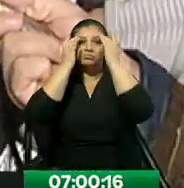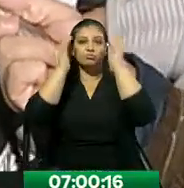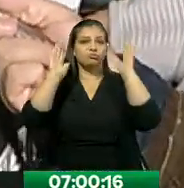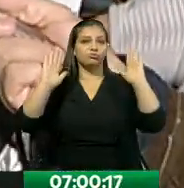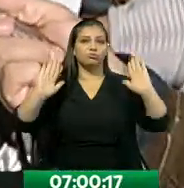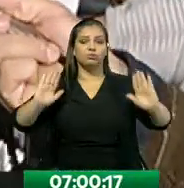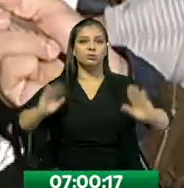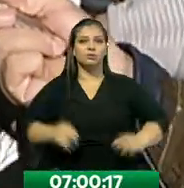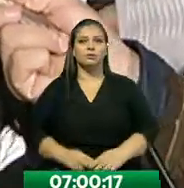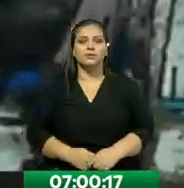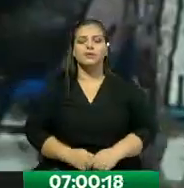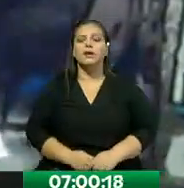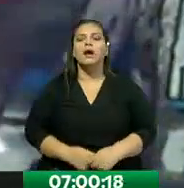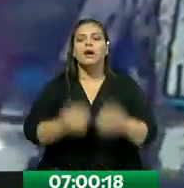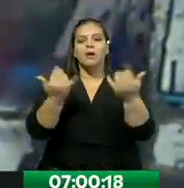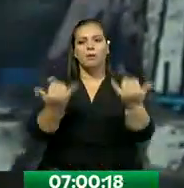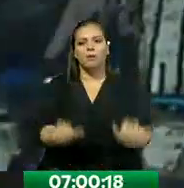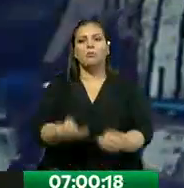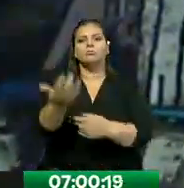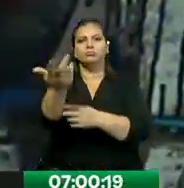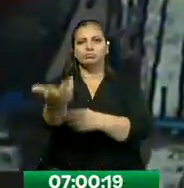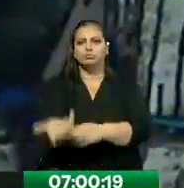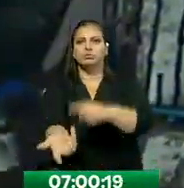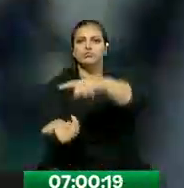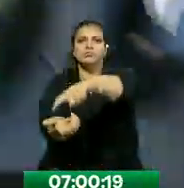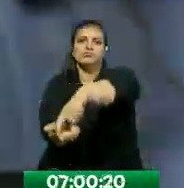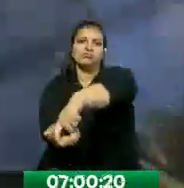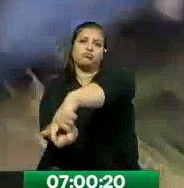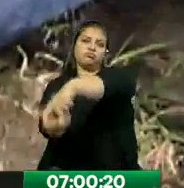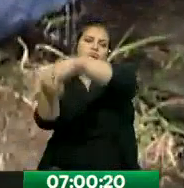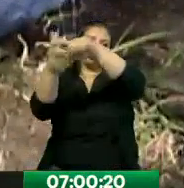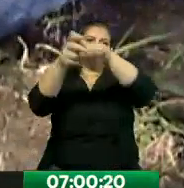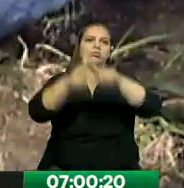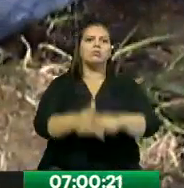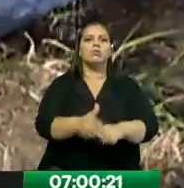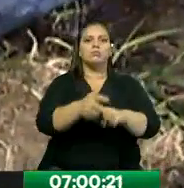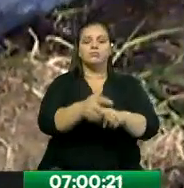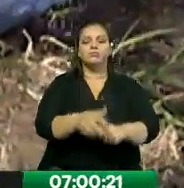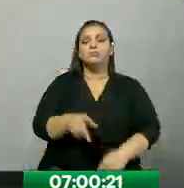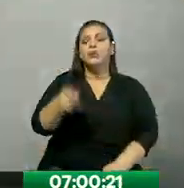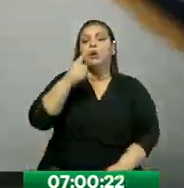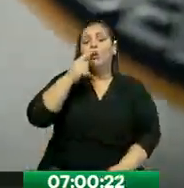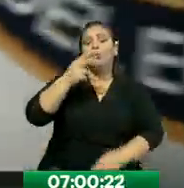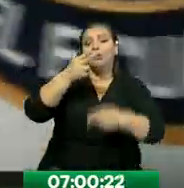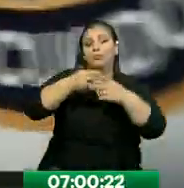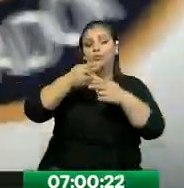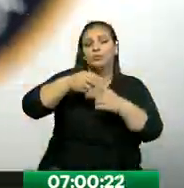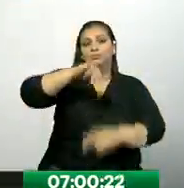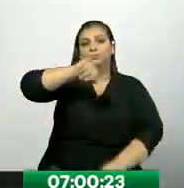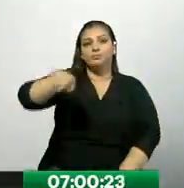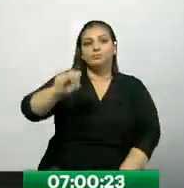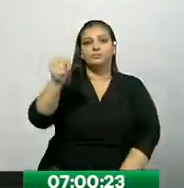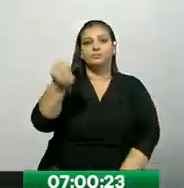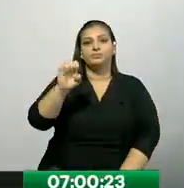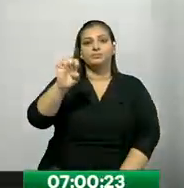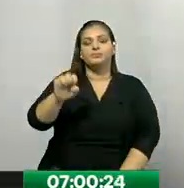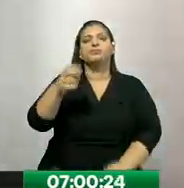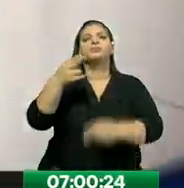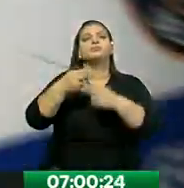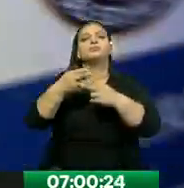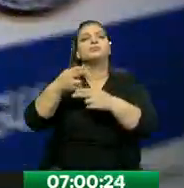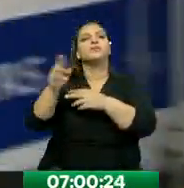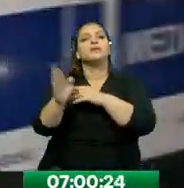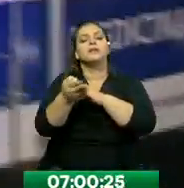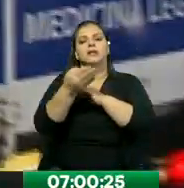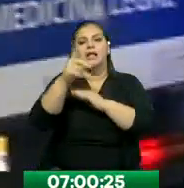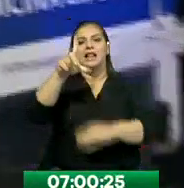en un lugar más seguro. La víctima mortal fue identificada como José Lema Valla, de 40